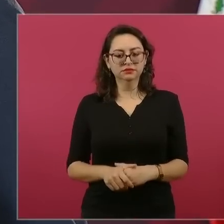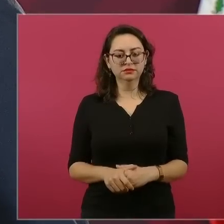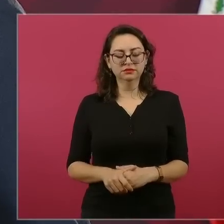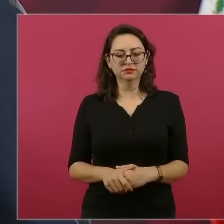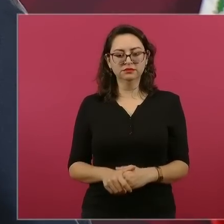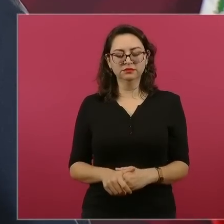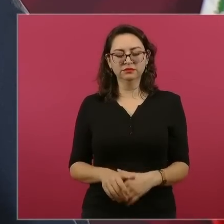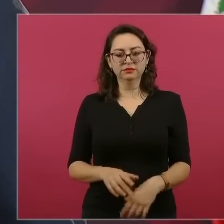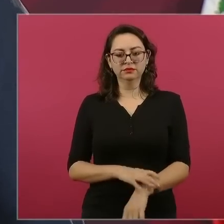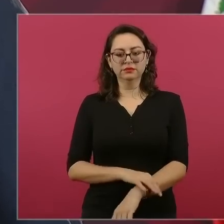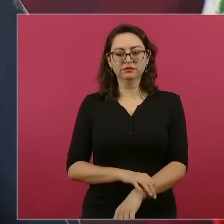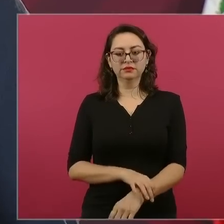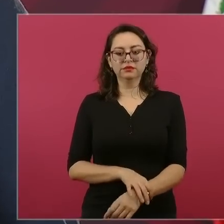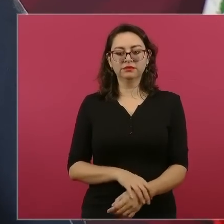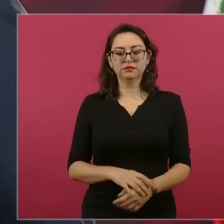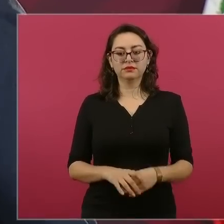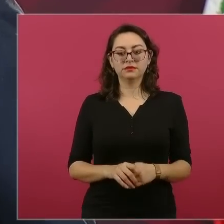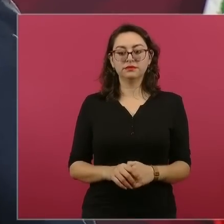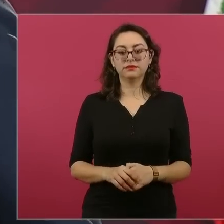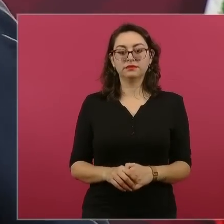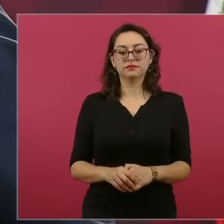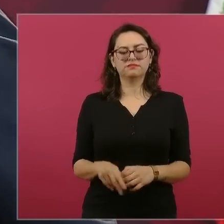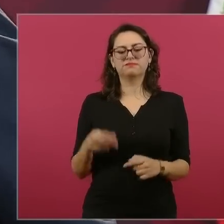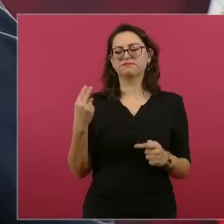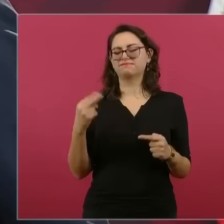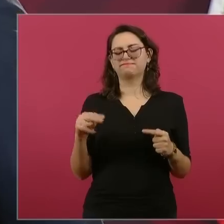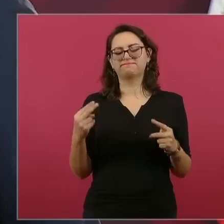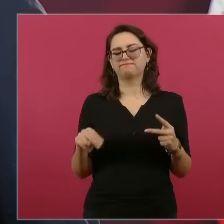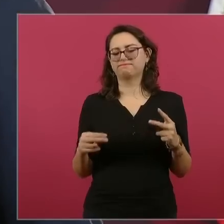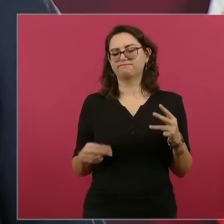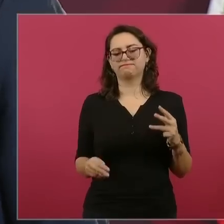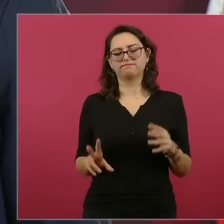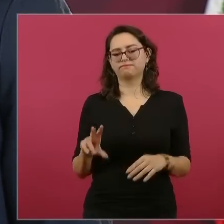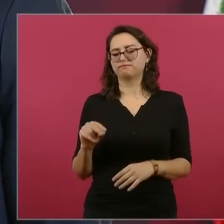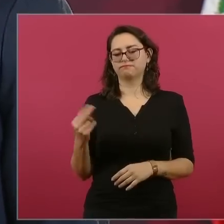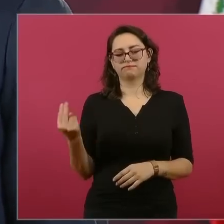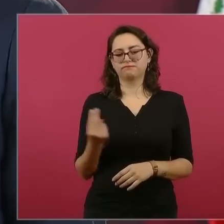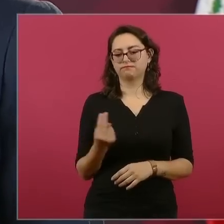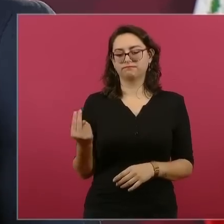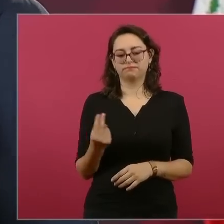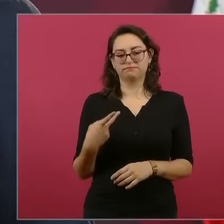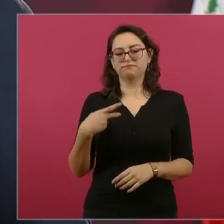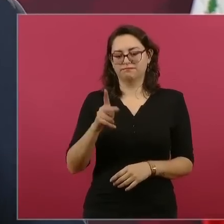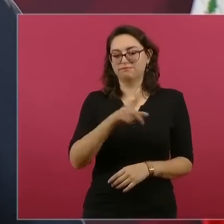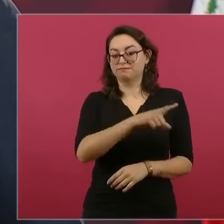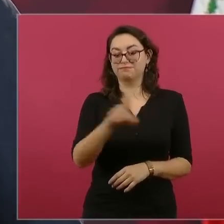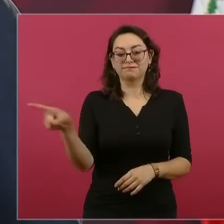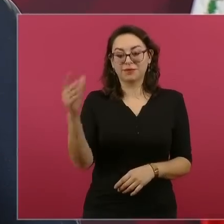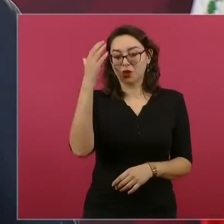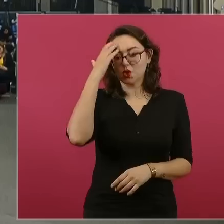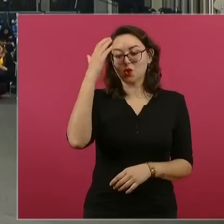¿Quiénes? Bueno, no voy a mencionar los nombres, pero son muy famosos